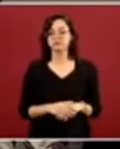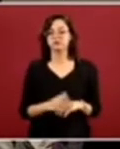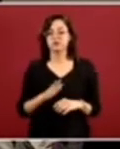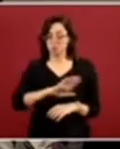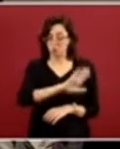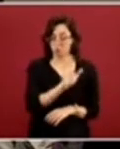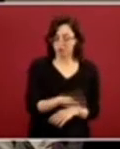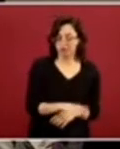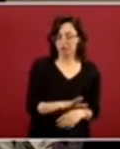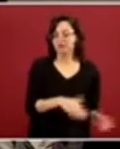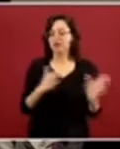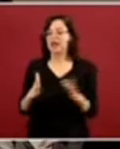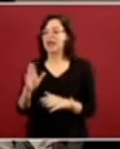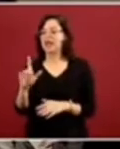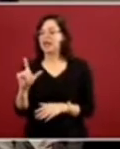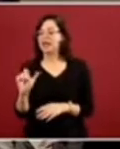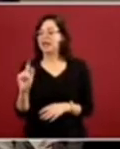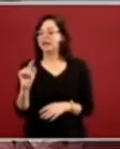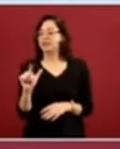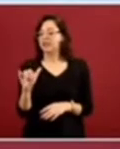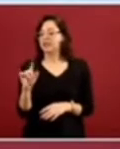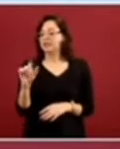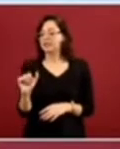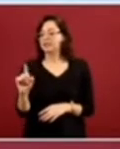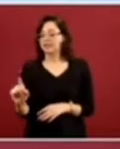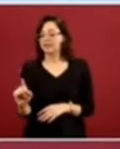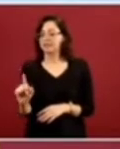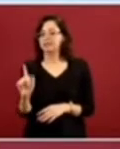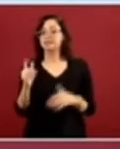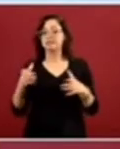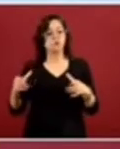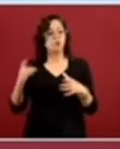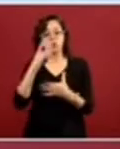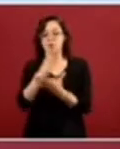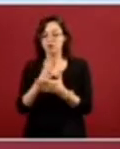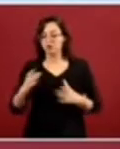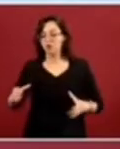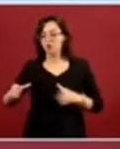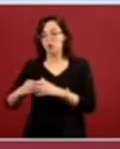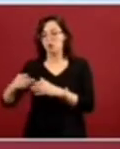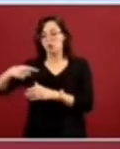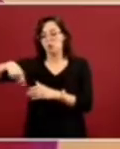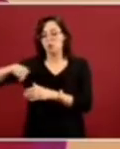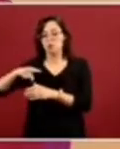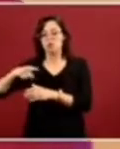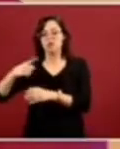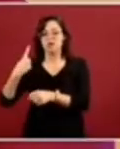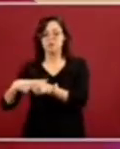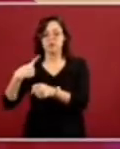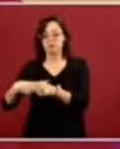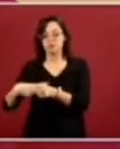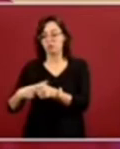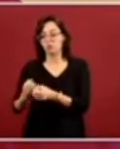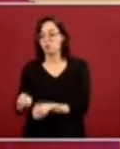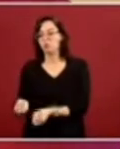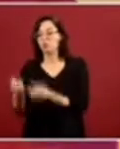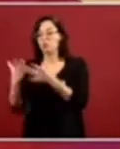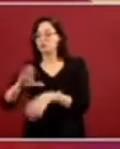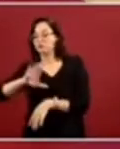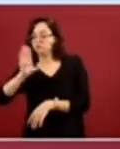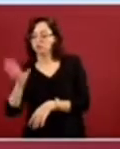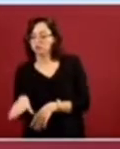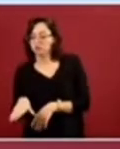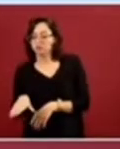letalidad es cuántas personas de aquellas que estaban enfermas perdieron la vida. Y tiene interpretaciones diferentes